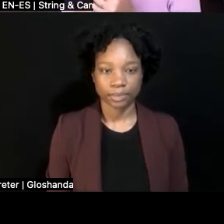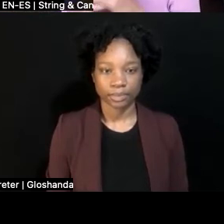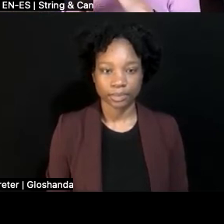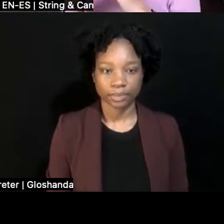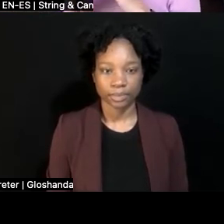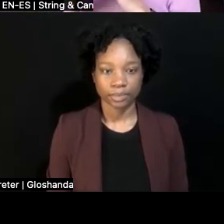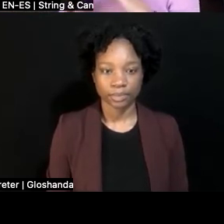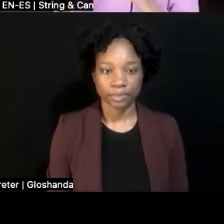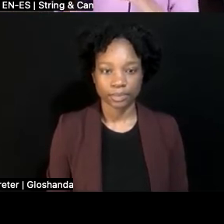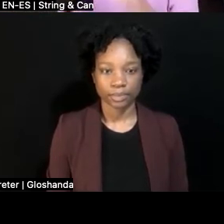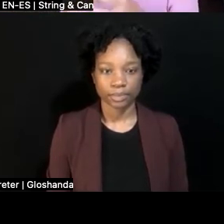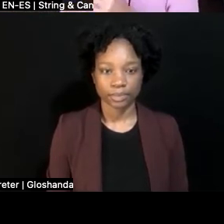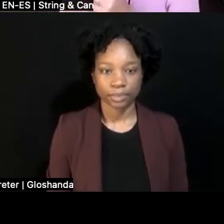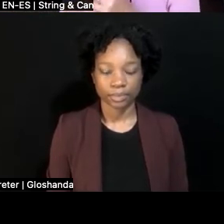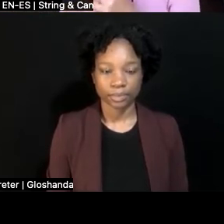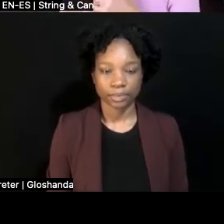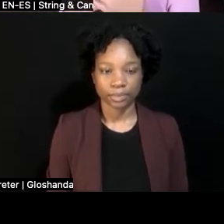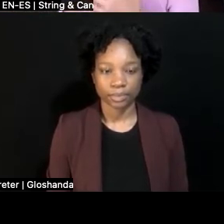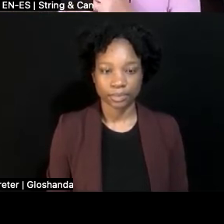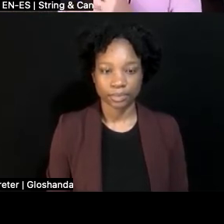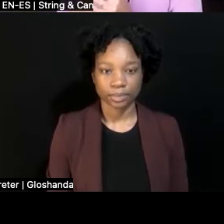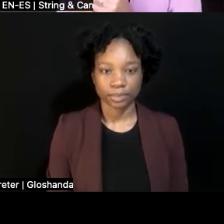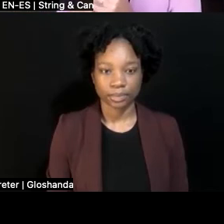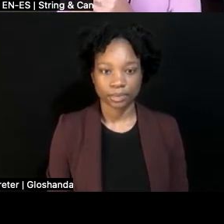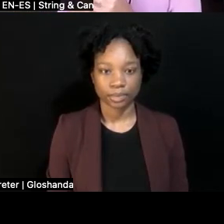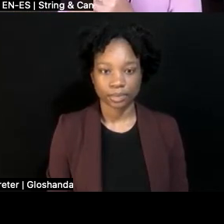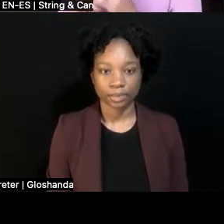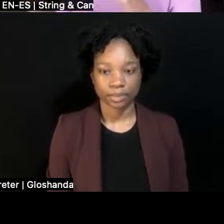que es muy evidente que se equivocaron.